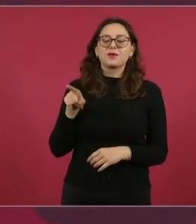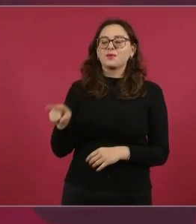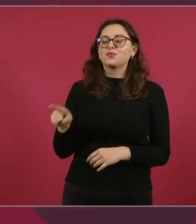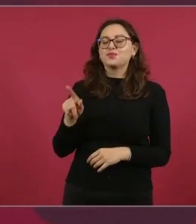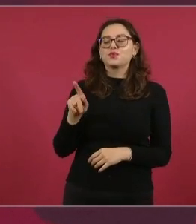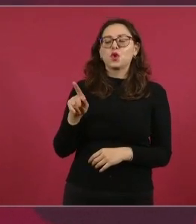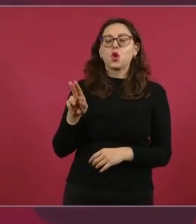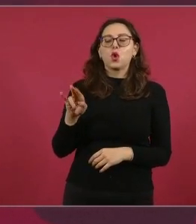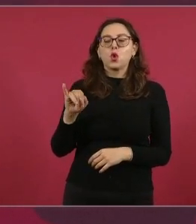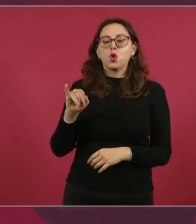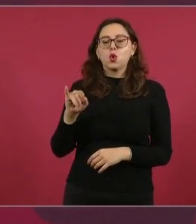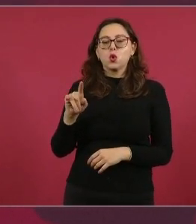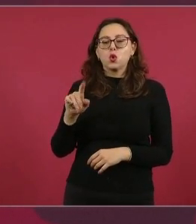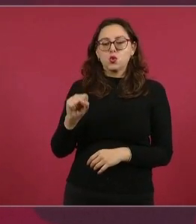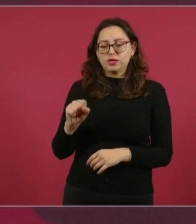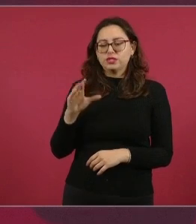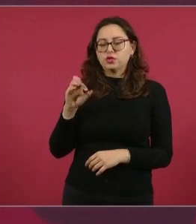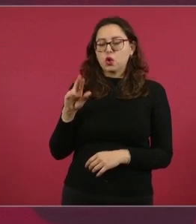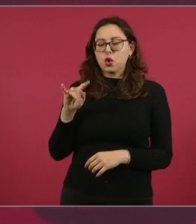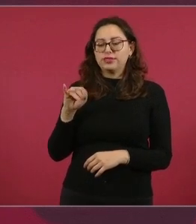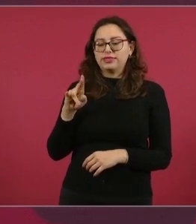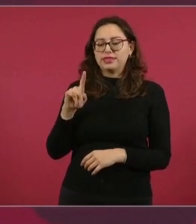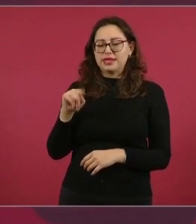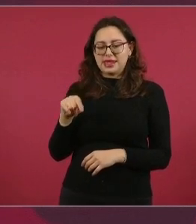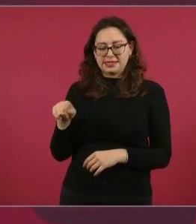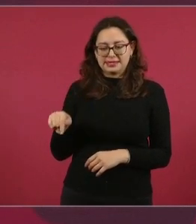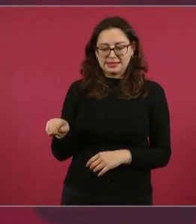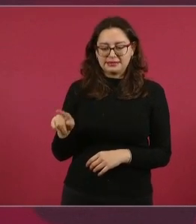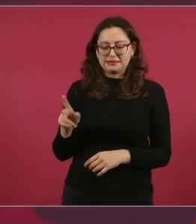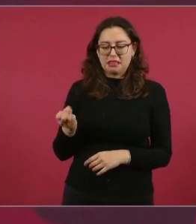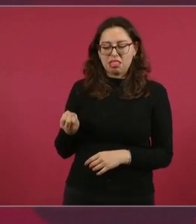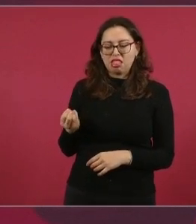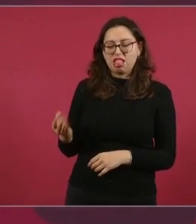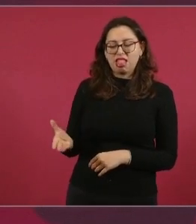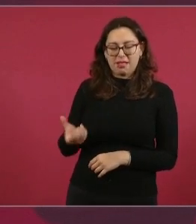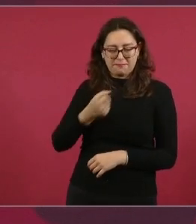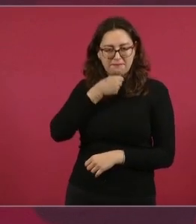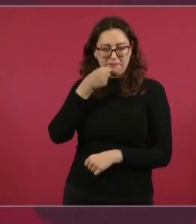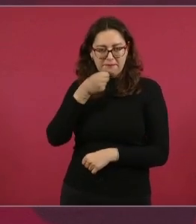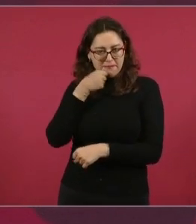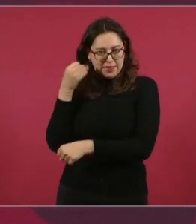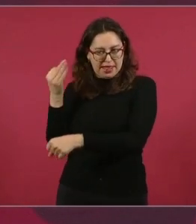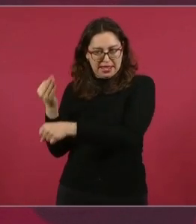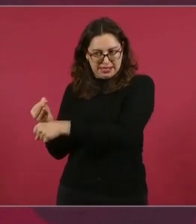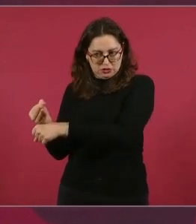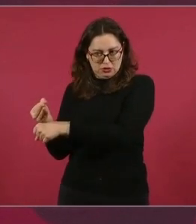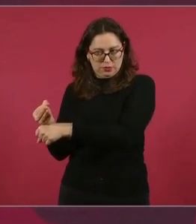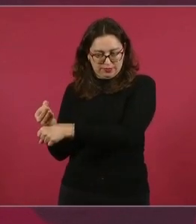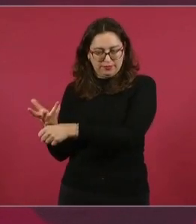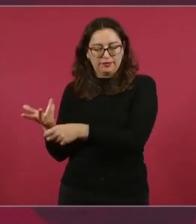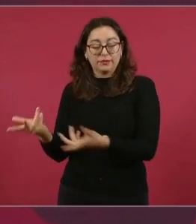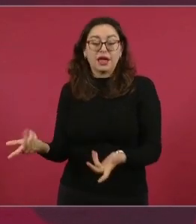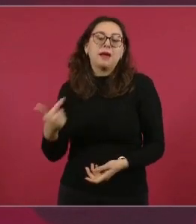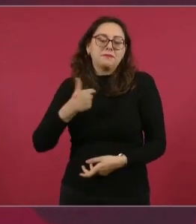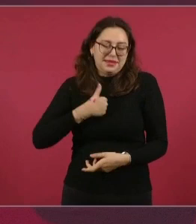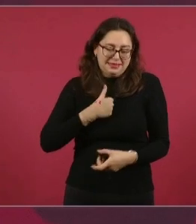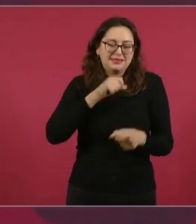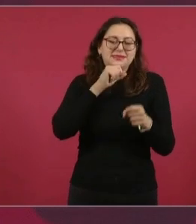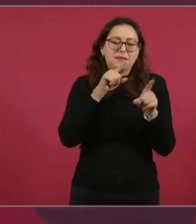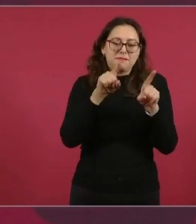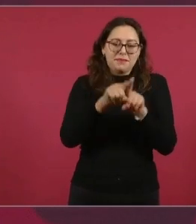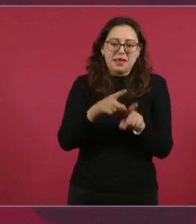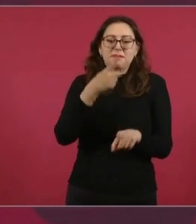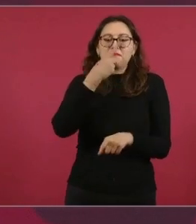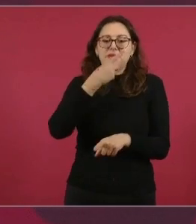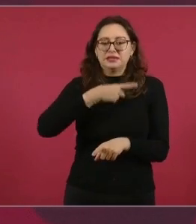el viejito. A mí también me dicen así a veces, y mis adversarios, hasta groseros,